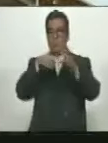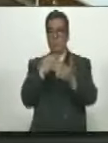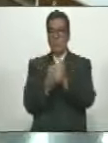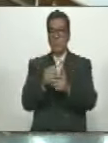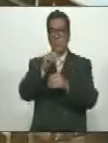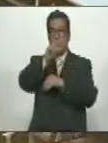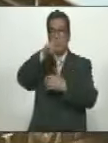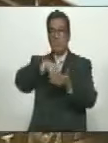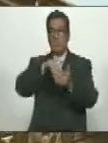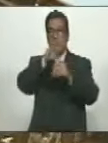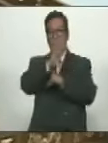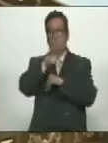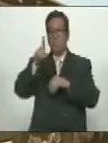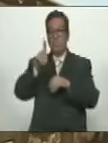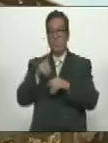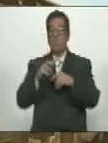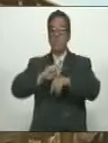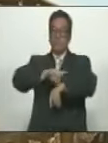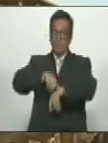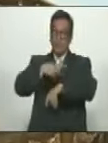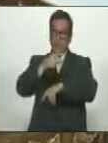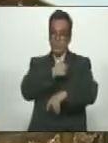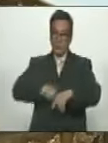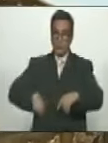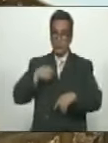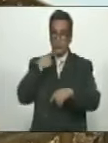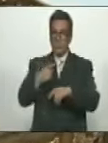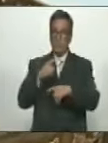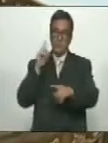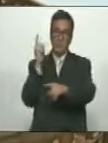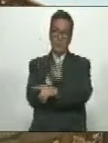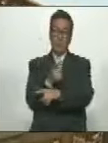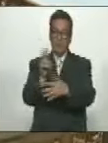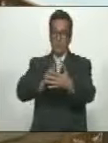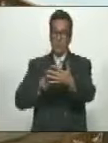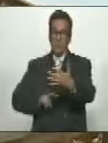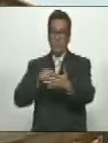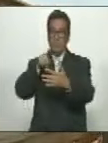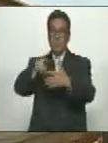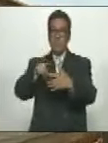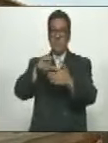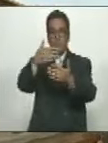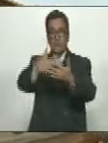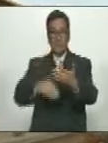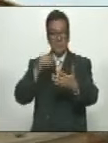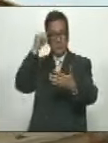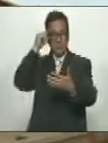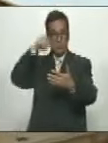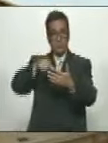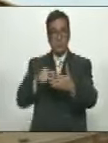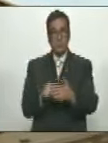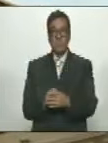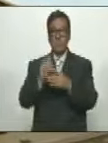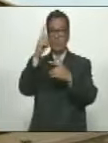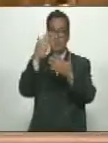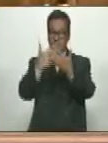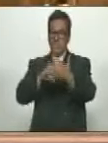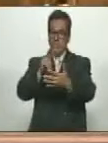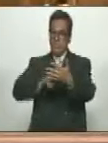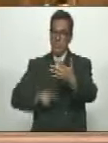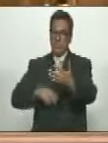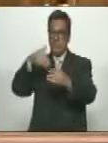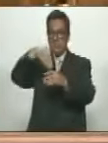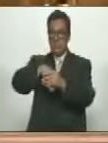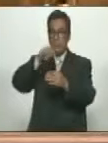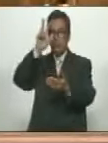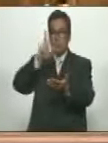-2041. A continuación, el presidente ordenó dar lectura a la propuesta del orden del día, la cual una vez leída y sometida a